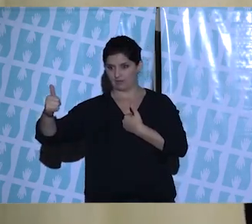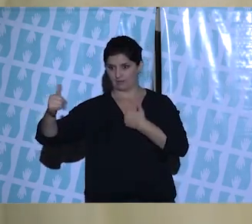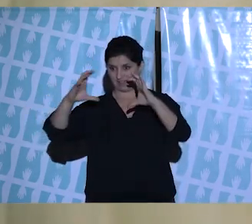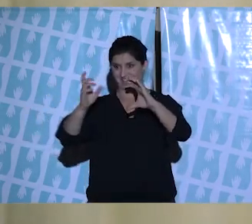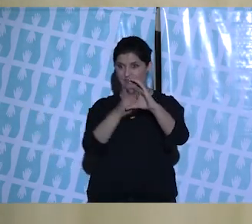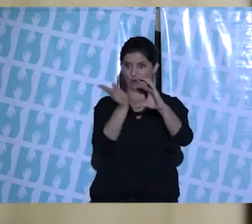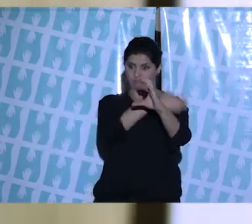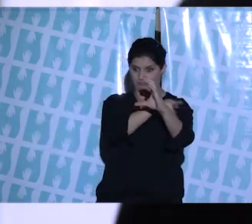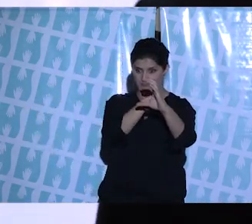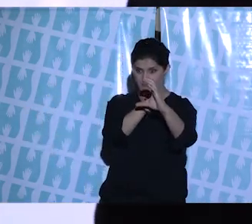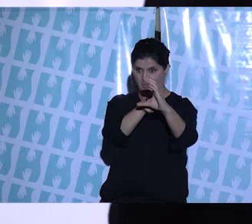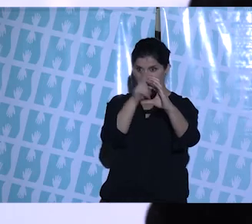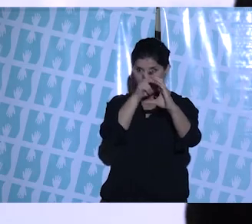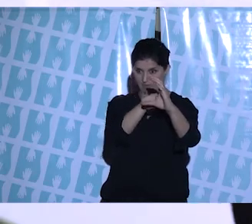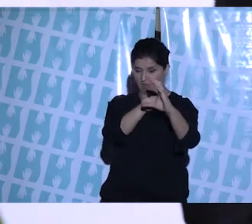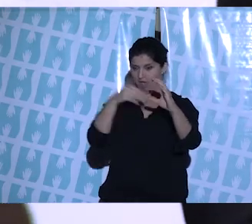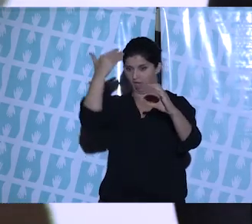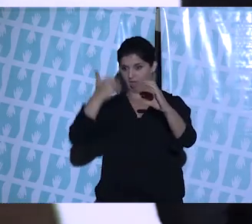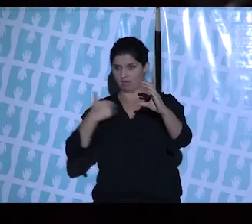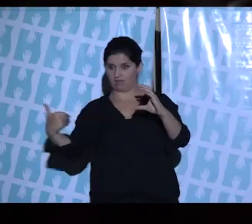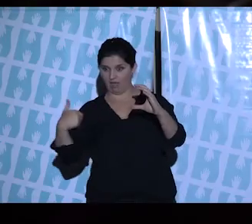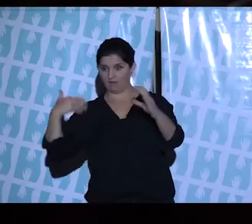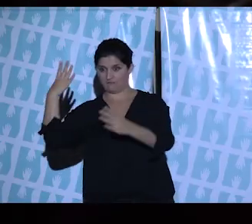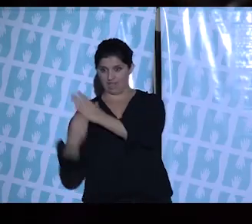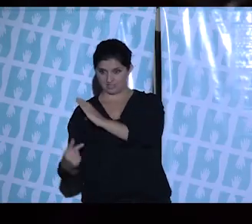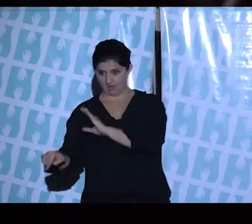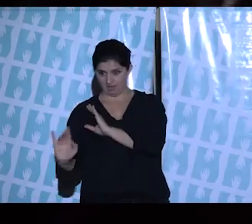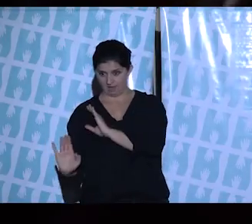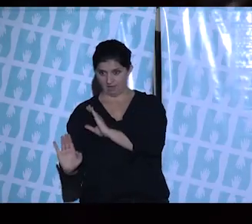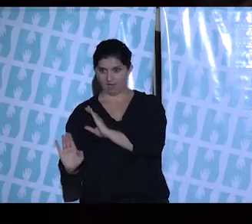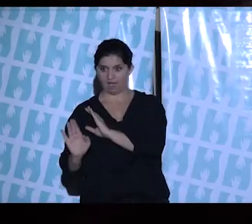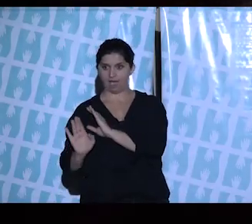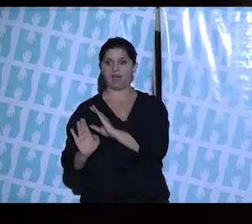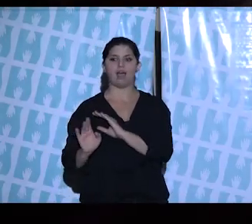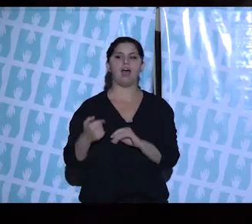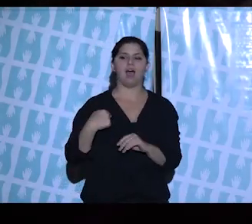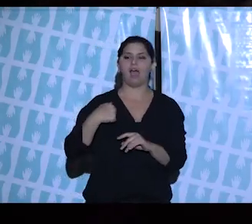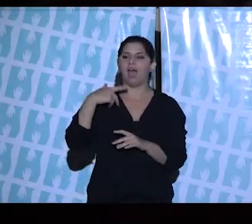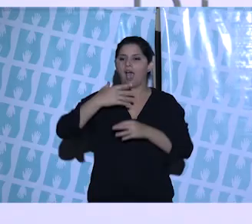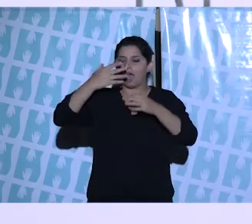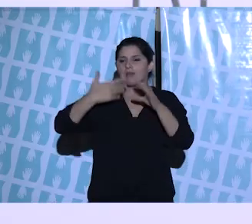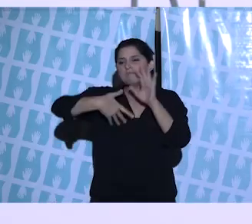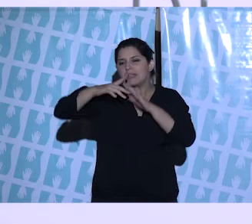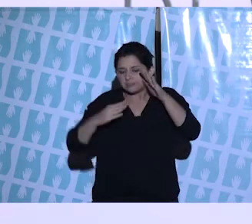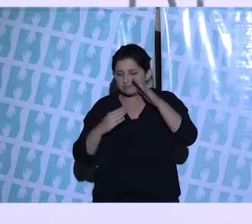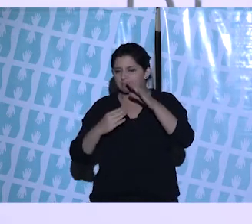El más específico de todos estos antecedentes es el trastorno del sueño REM.